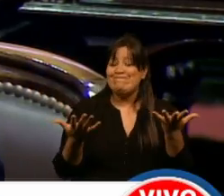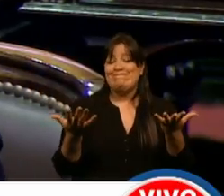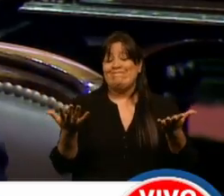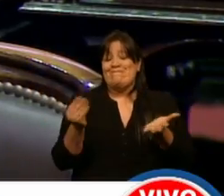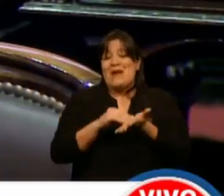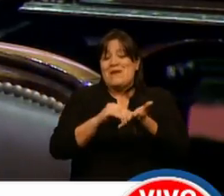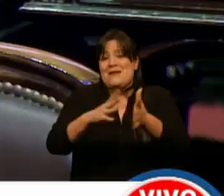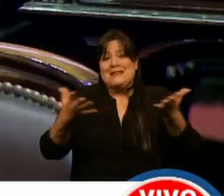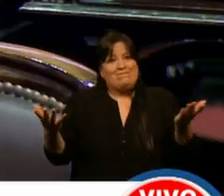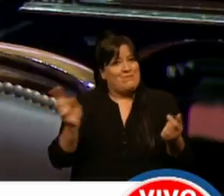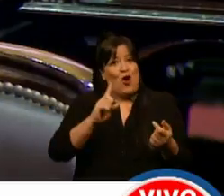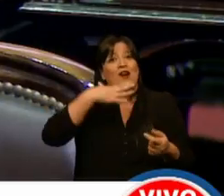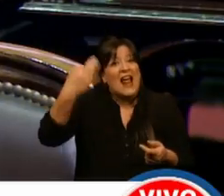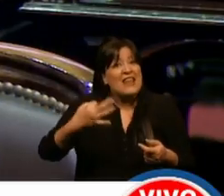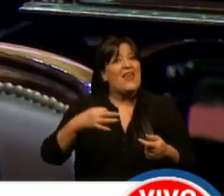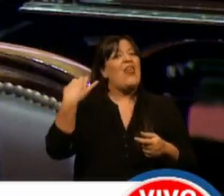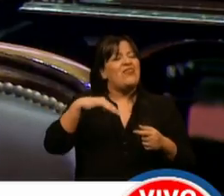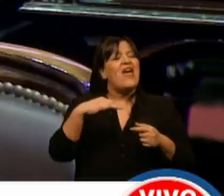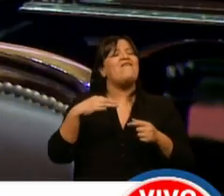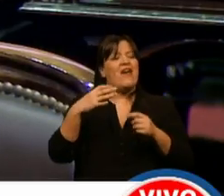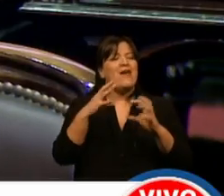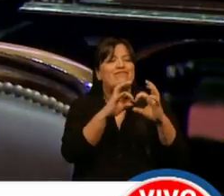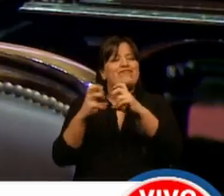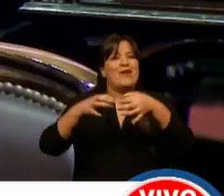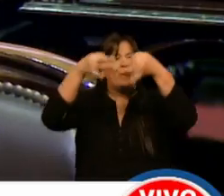es mucho mucho más complicado